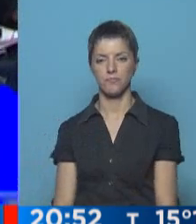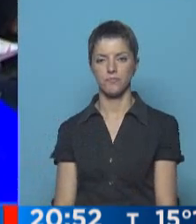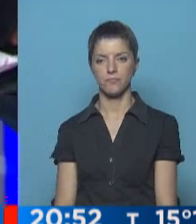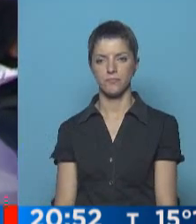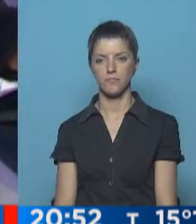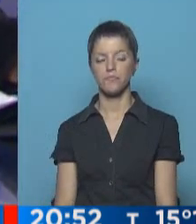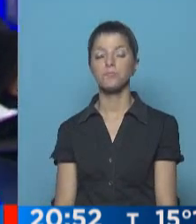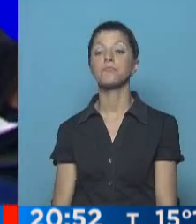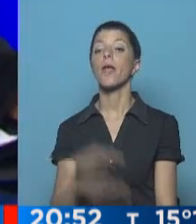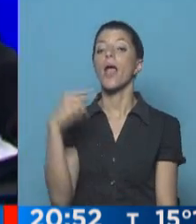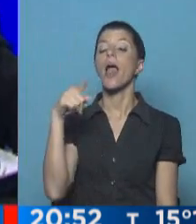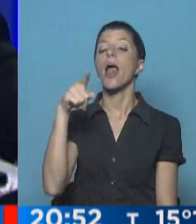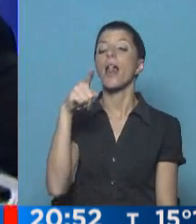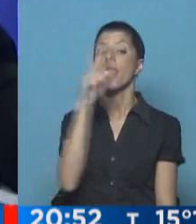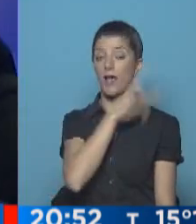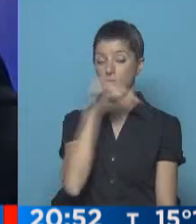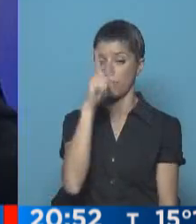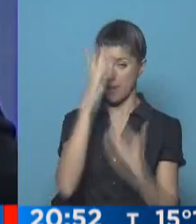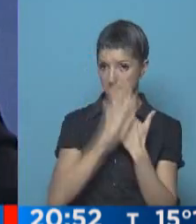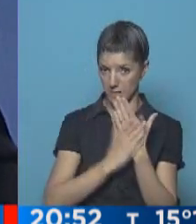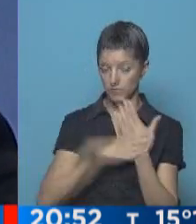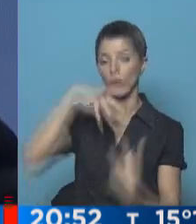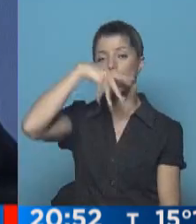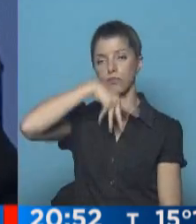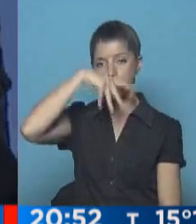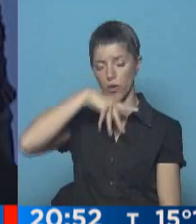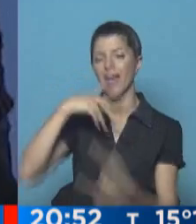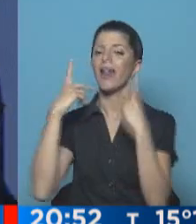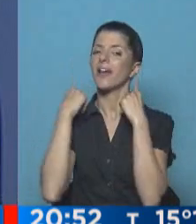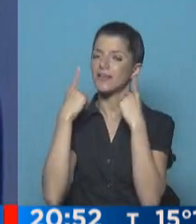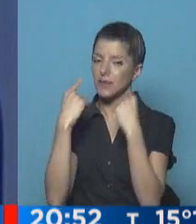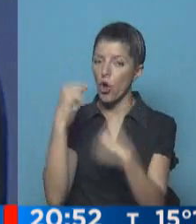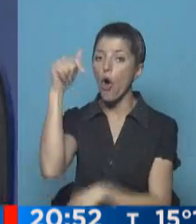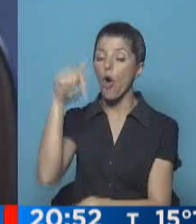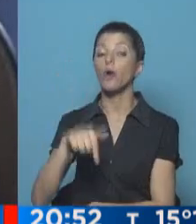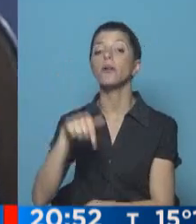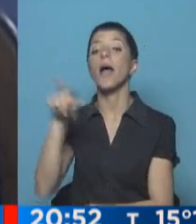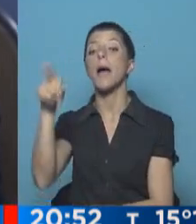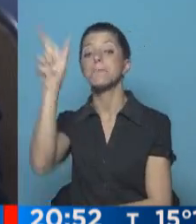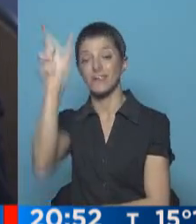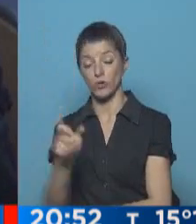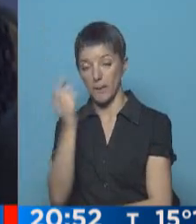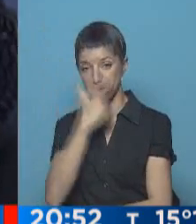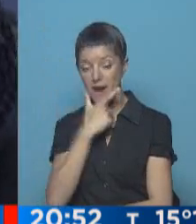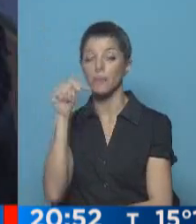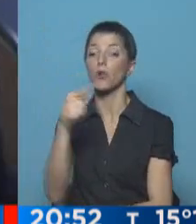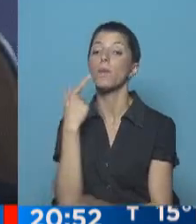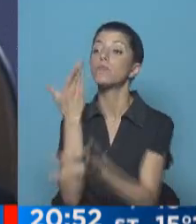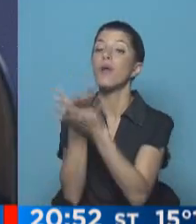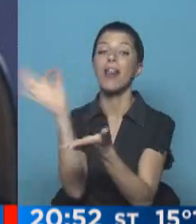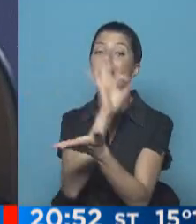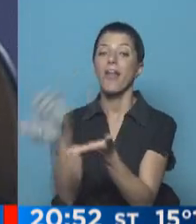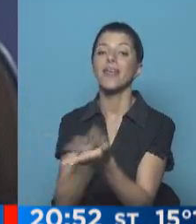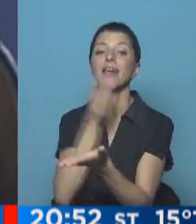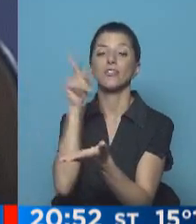El jefe de gabinete de ministros, Aníbal Fernández, cuestionó en el día de hoy a Mauricio Macri por no haber presentado su